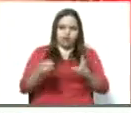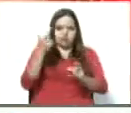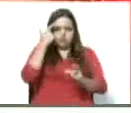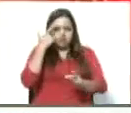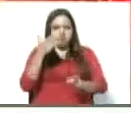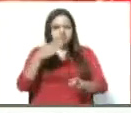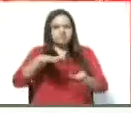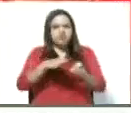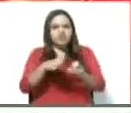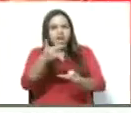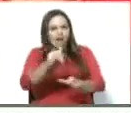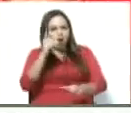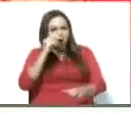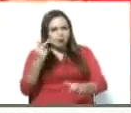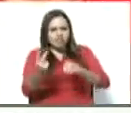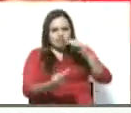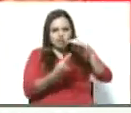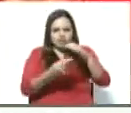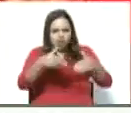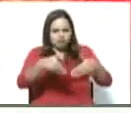para dónde va la cosa. Y